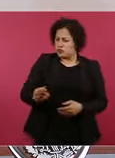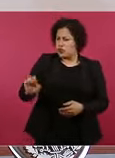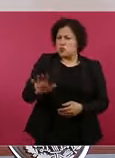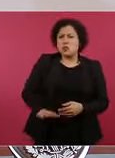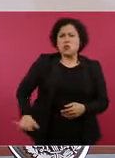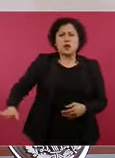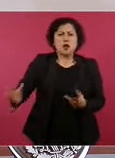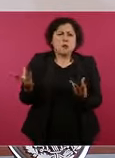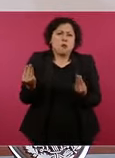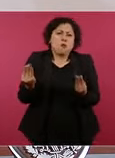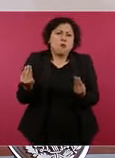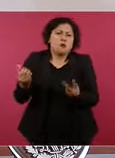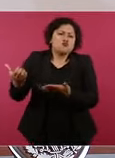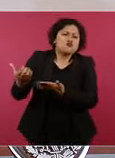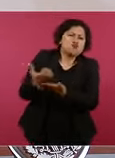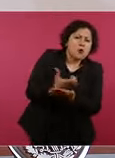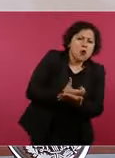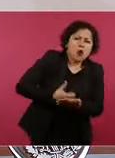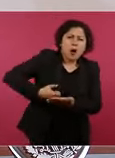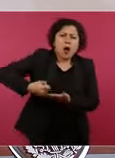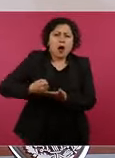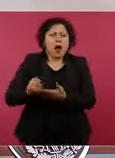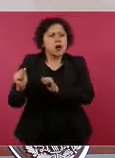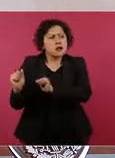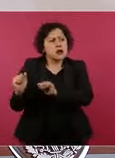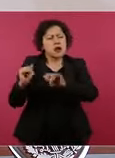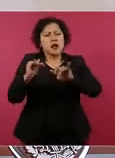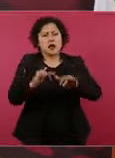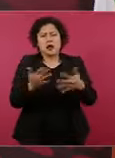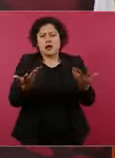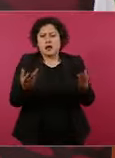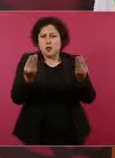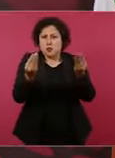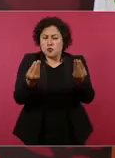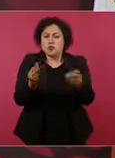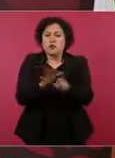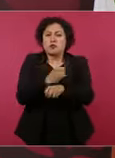nacional. Estaban completamente abandonados